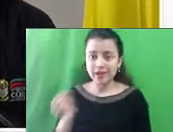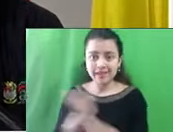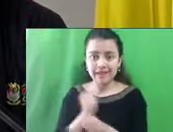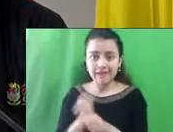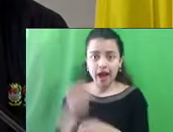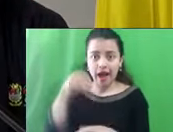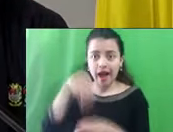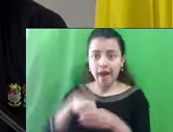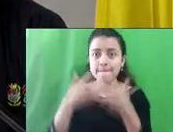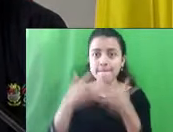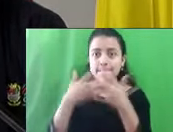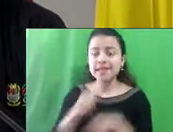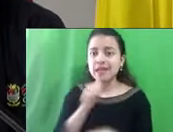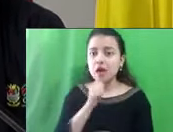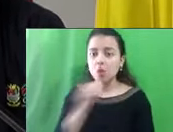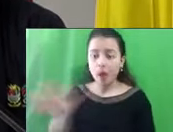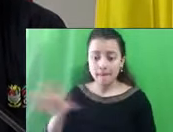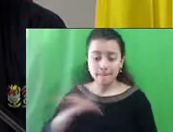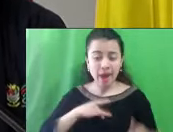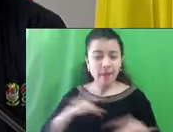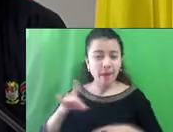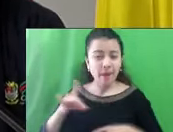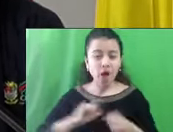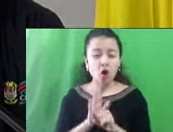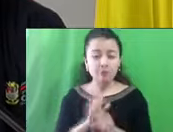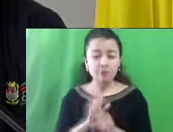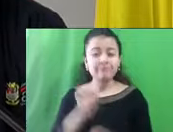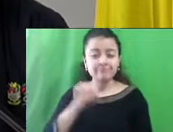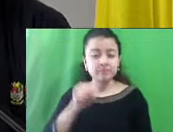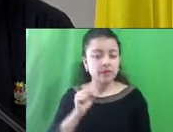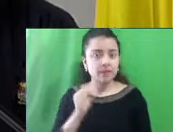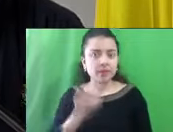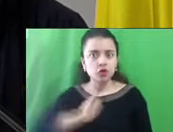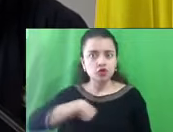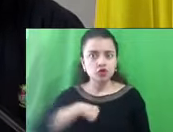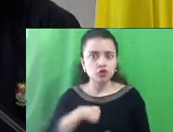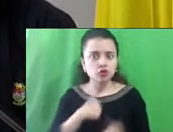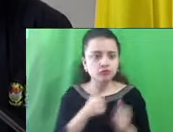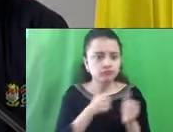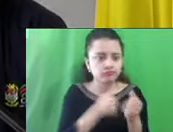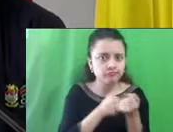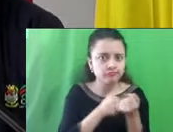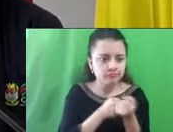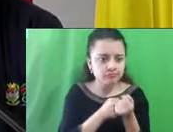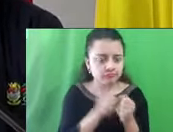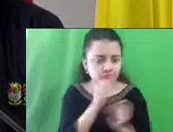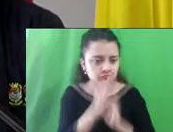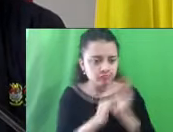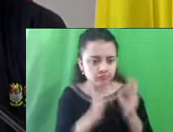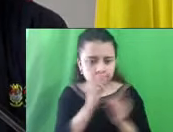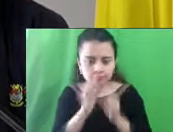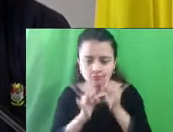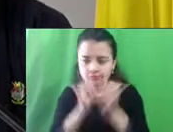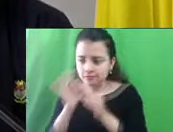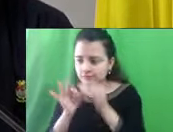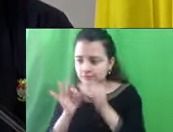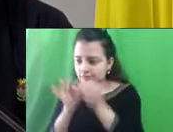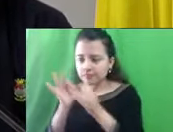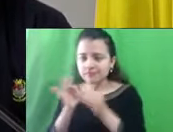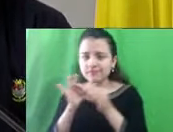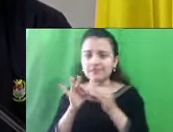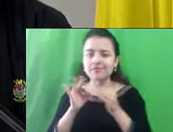salud, la vida, la seguridad de nuestros funcionarios, tratando de apoyar en sus condiciones familiares los eventos que se hayan presentado,